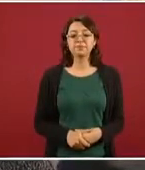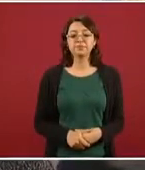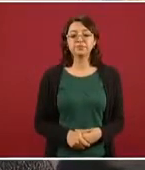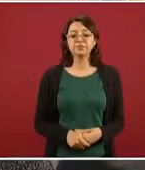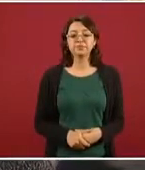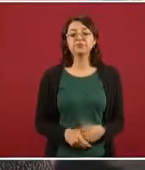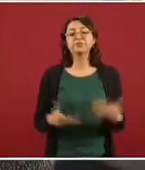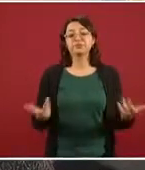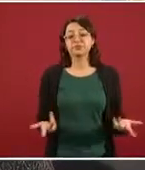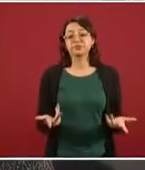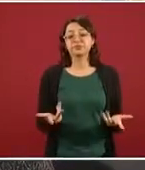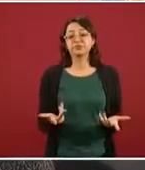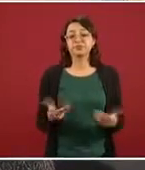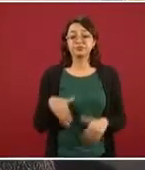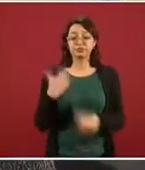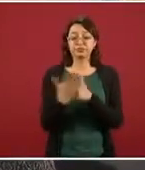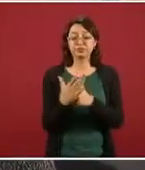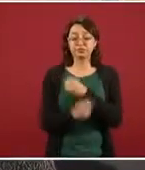de